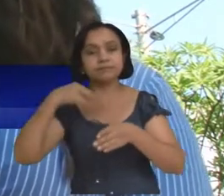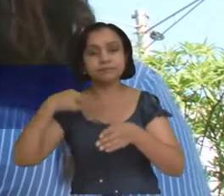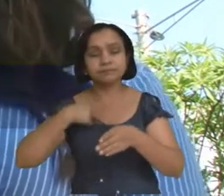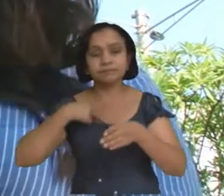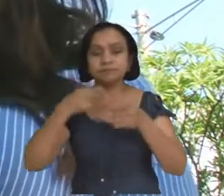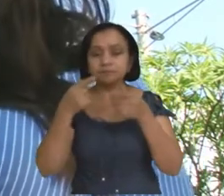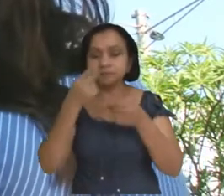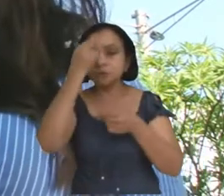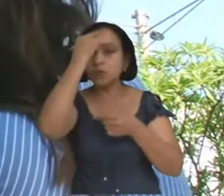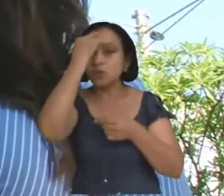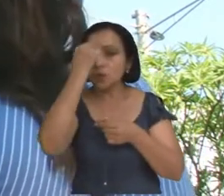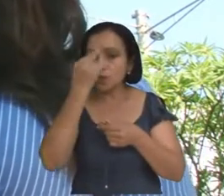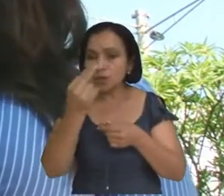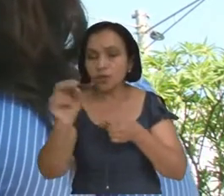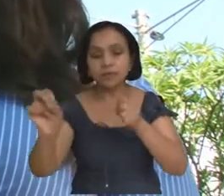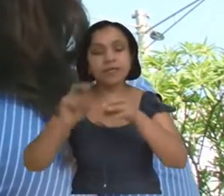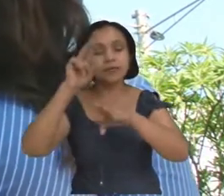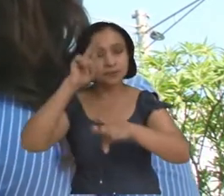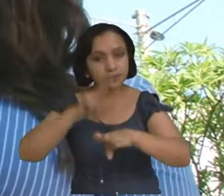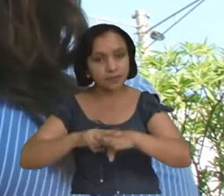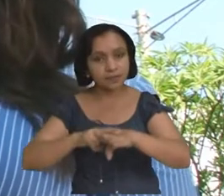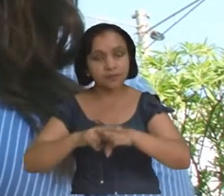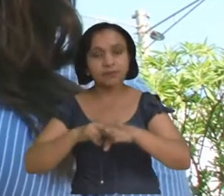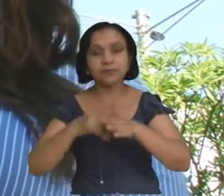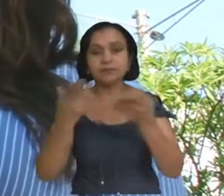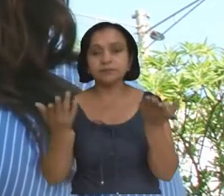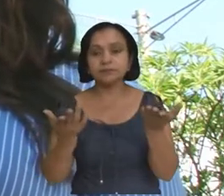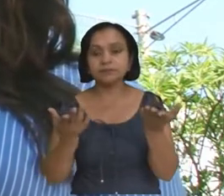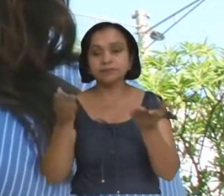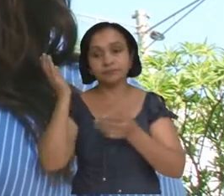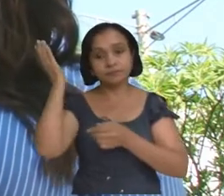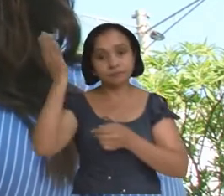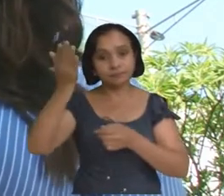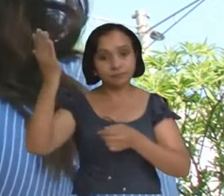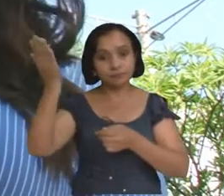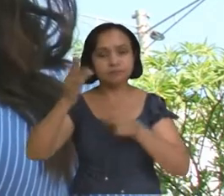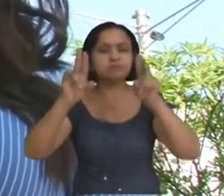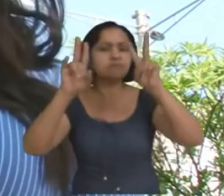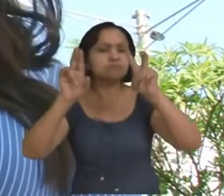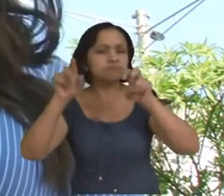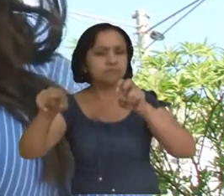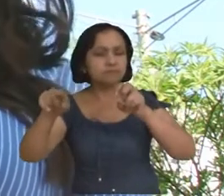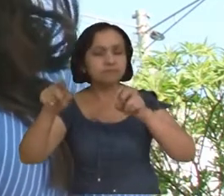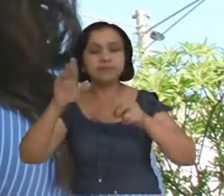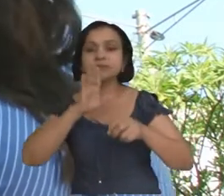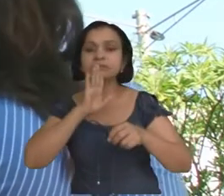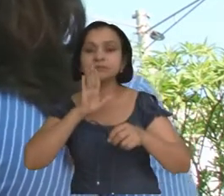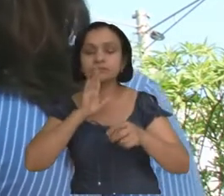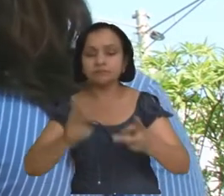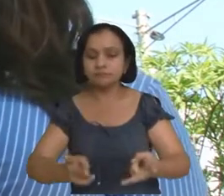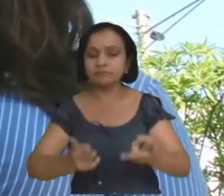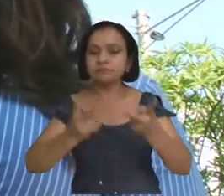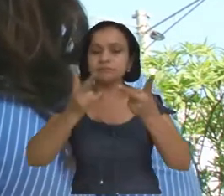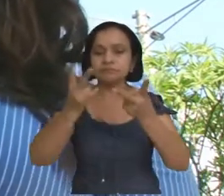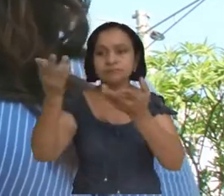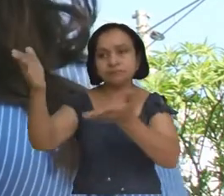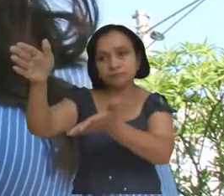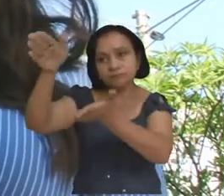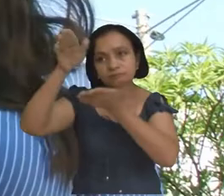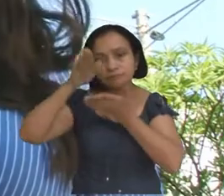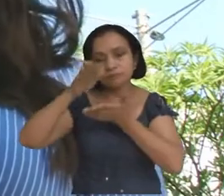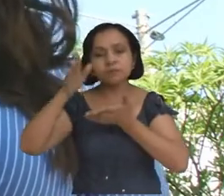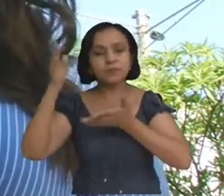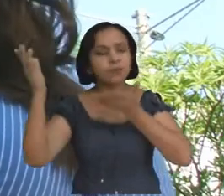pequeños homenajes a nivel nacional. ¿Esta conferencia qué temática? Estaremos hablando de la vida y legado de nuestro gran poeta,